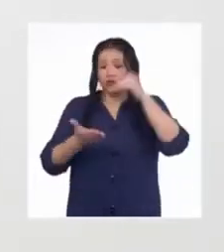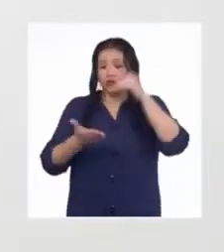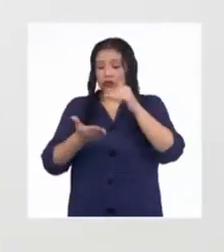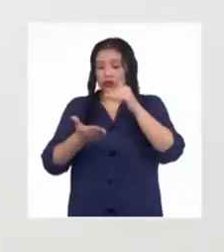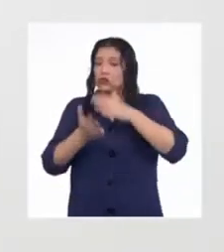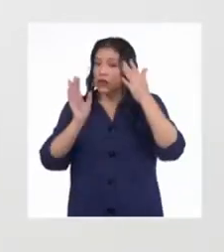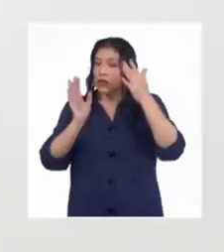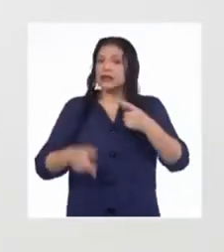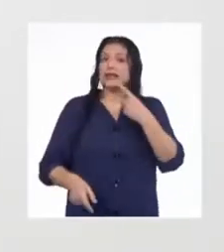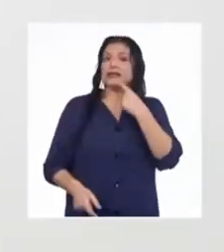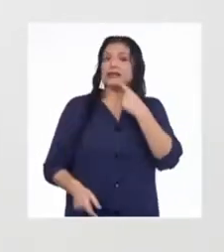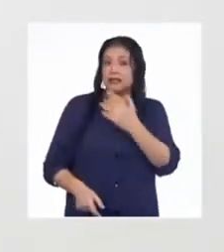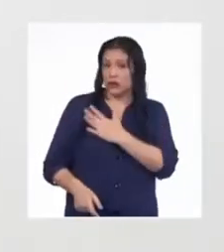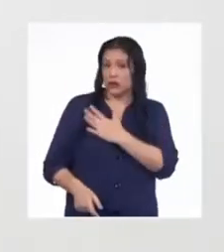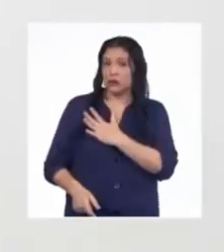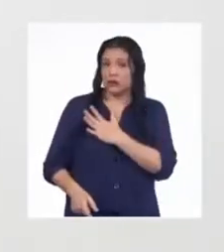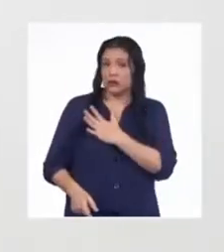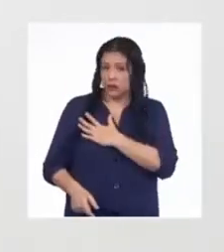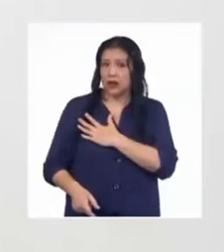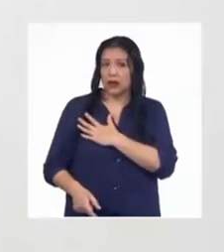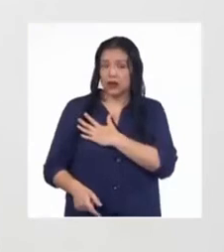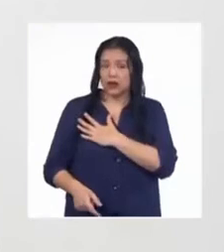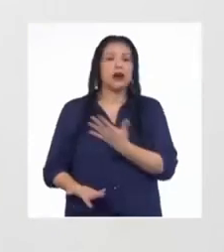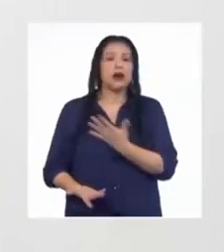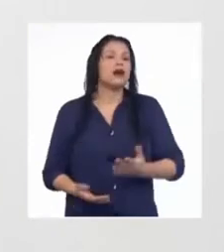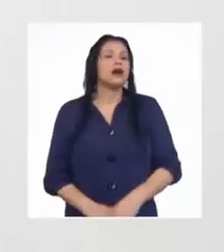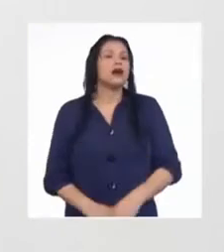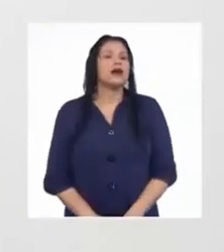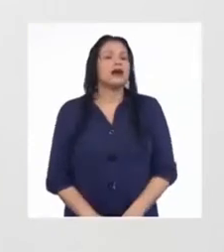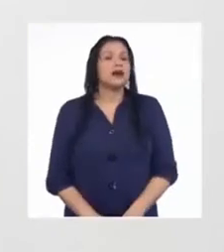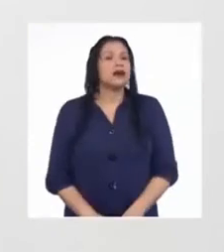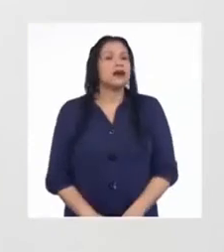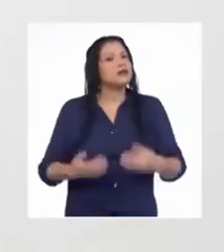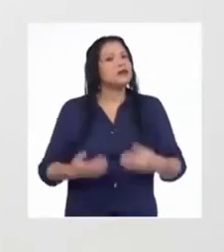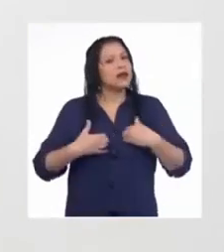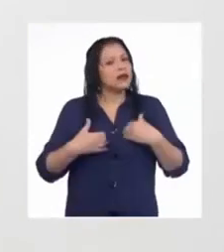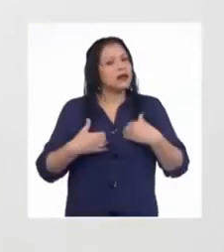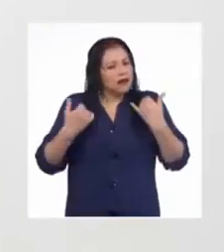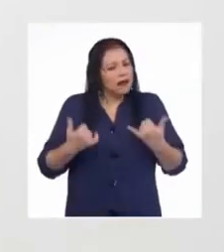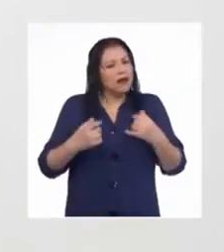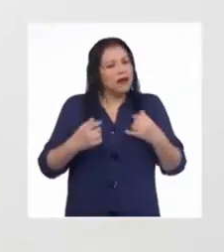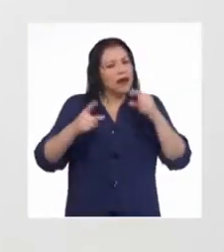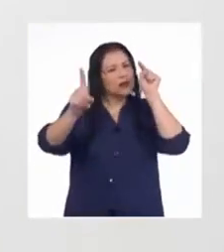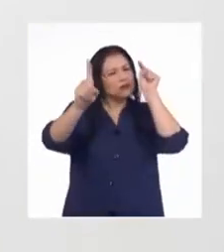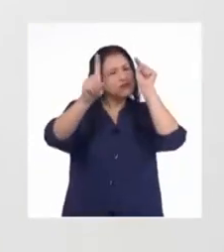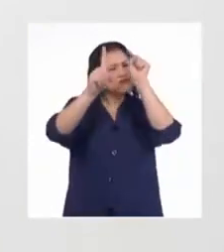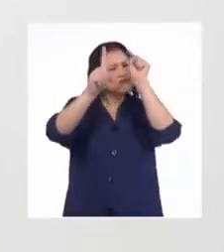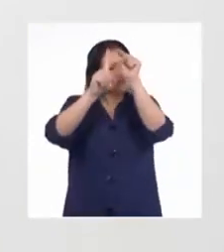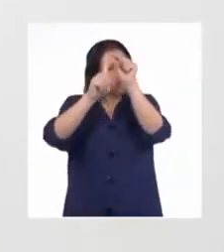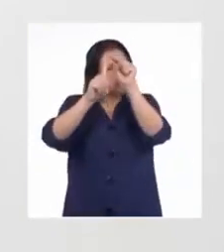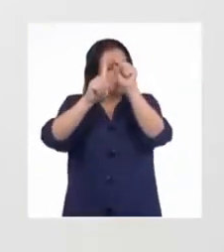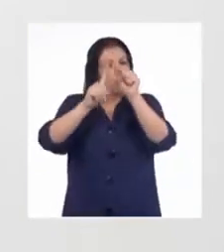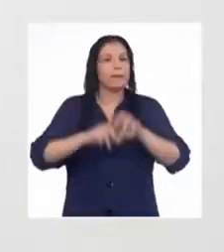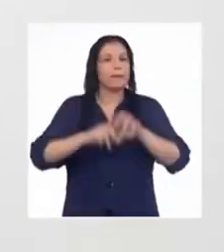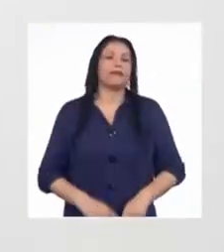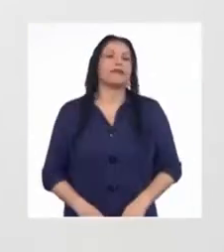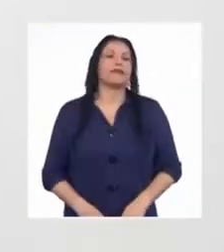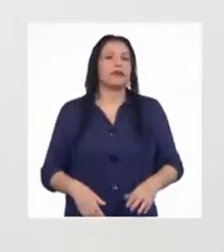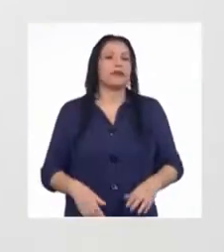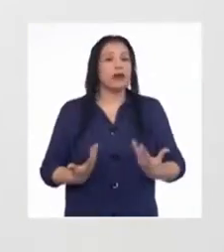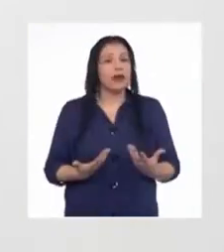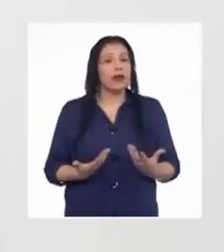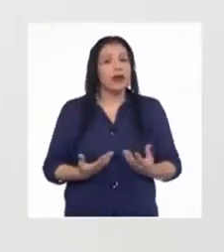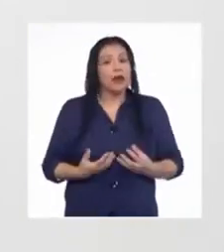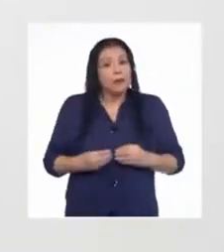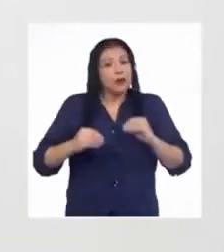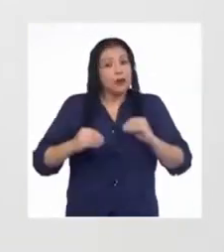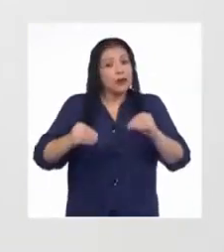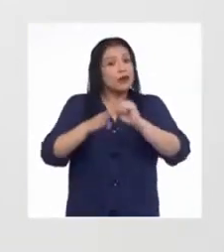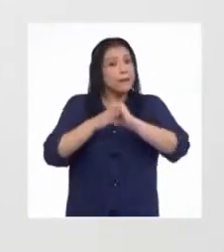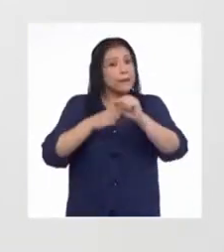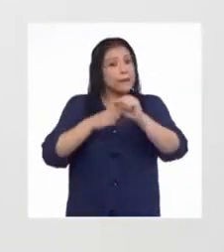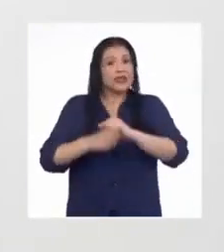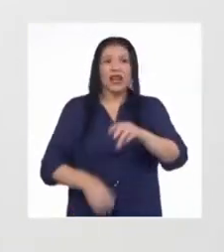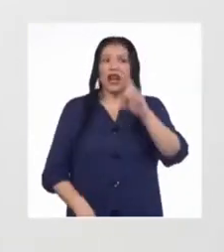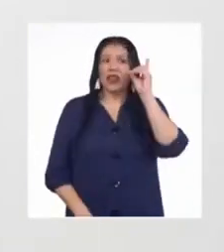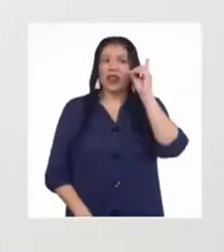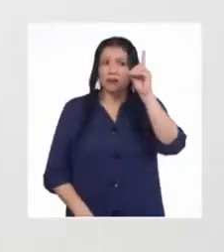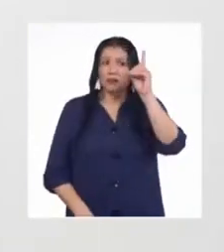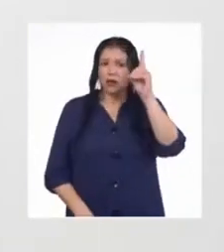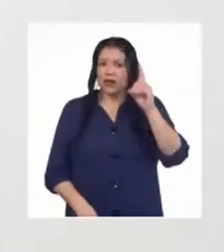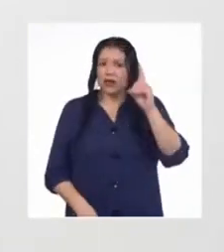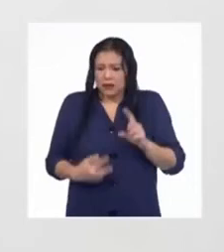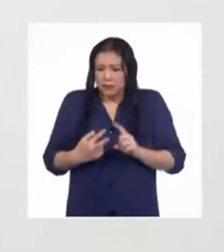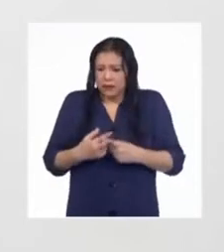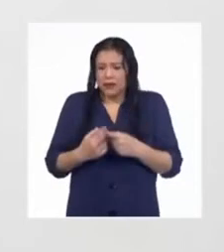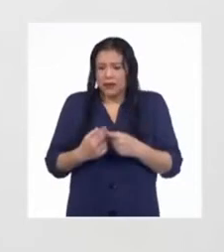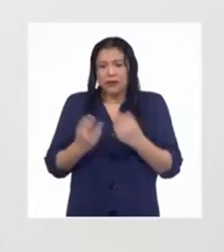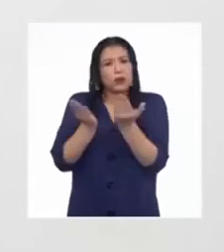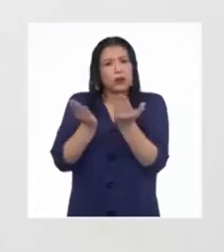secundaria tienen también el reto de ejercer la democracia desde el